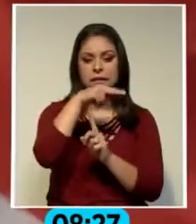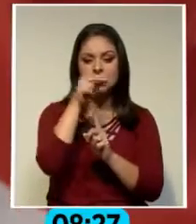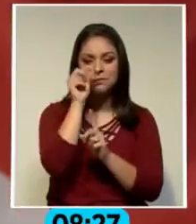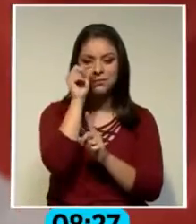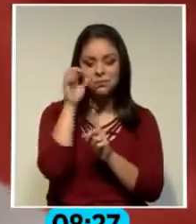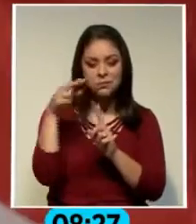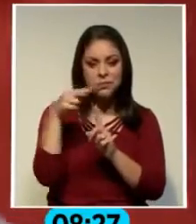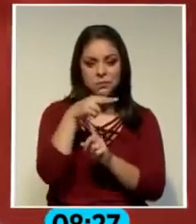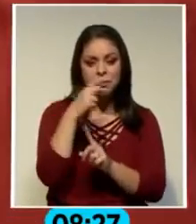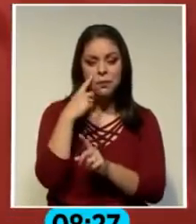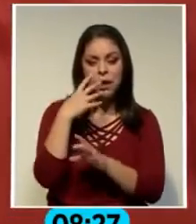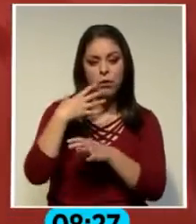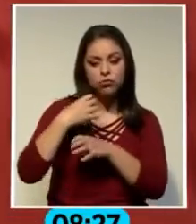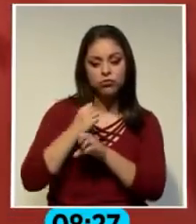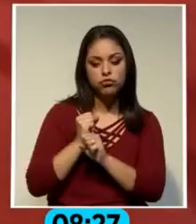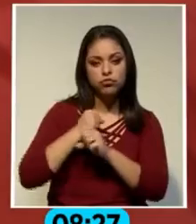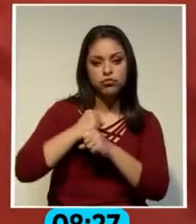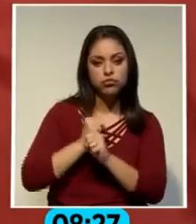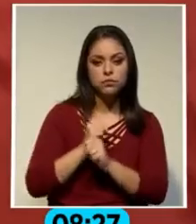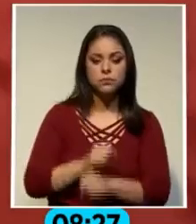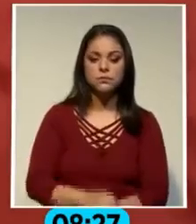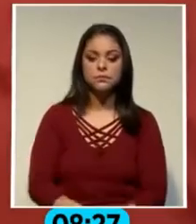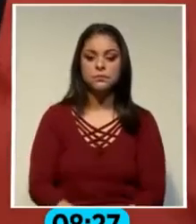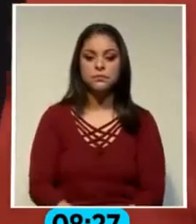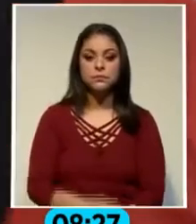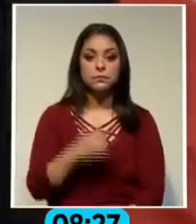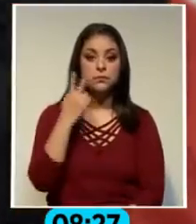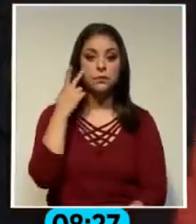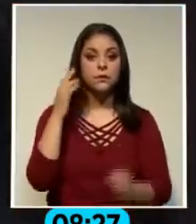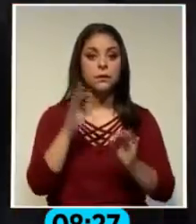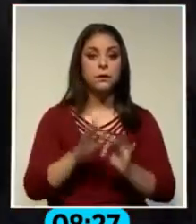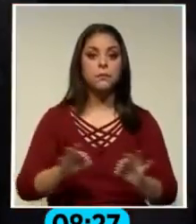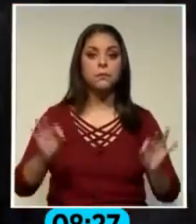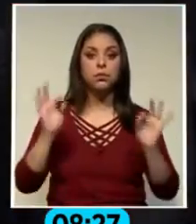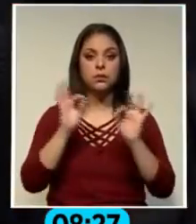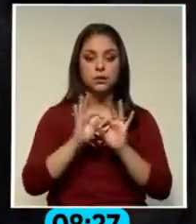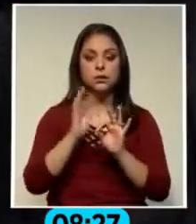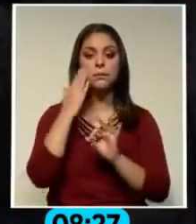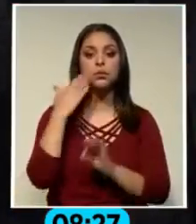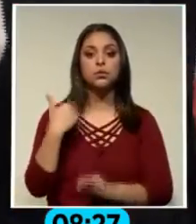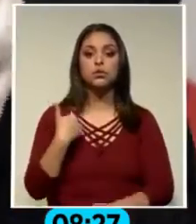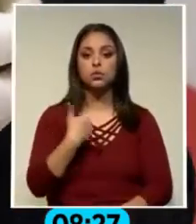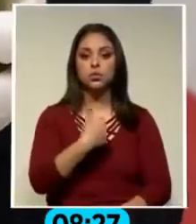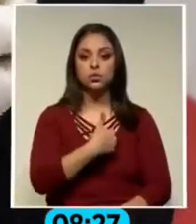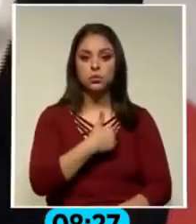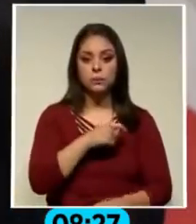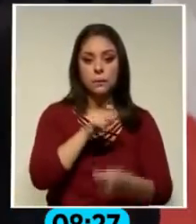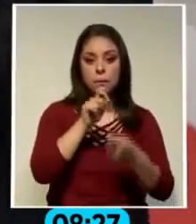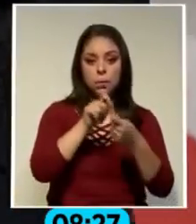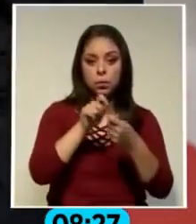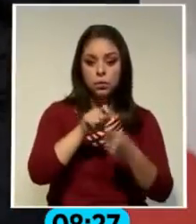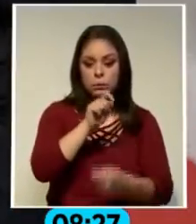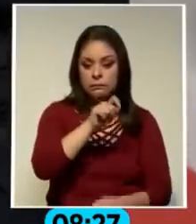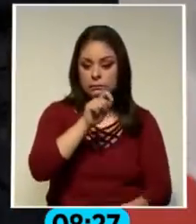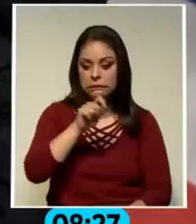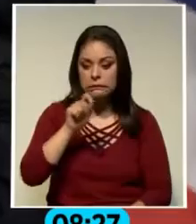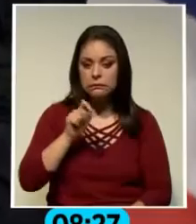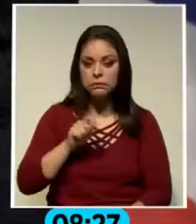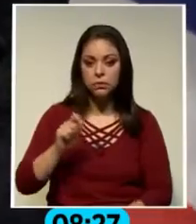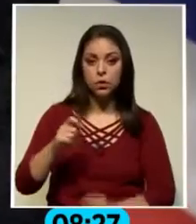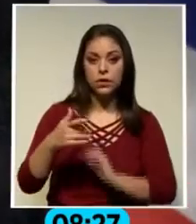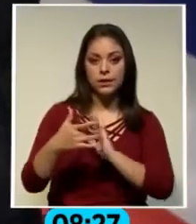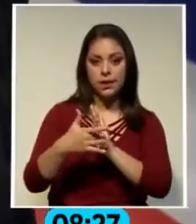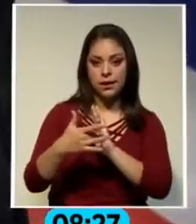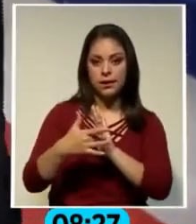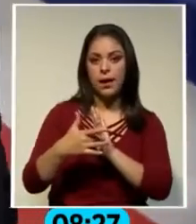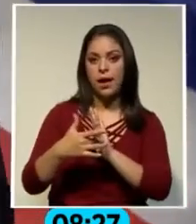una puntita. Vea, niña, le voy a contar una cosa. Es muy importante porque cuando nosotras puntillamos con la técnica que niña Ley dijo o con lo que yo les